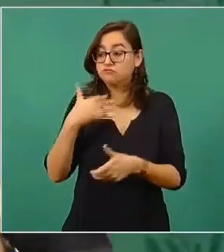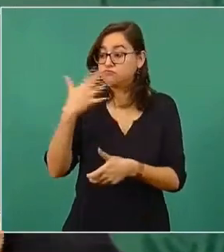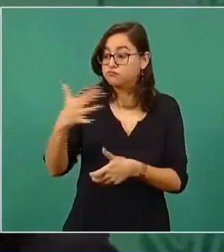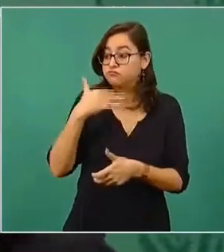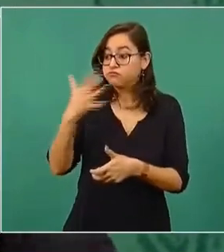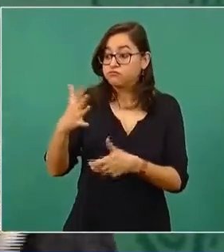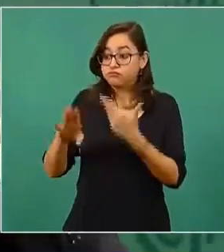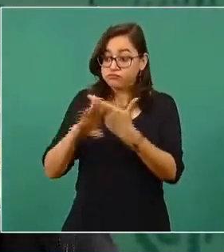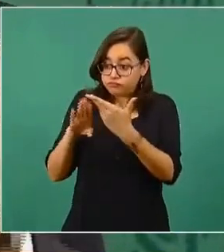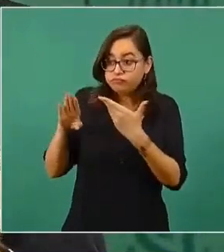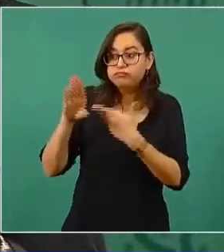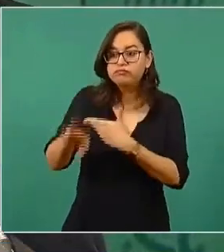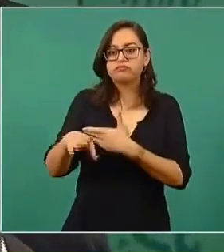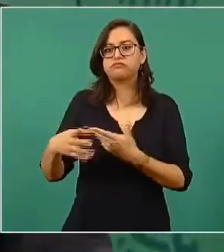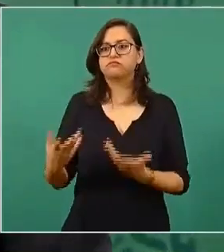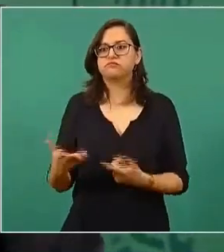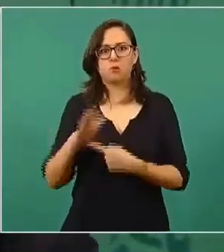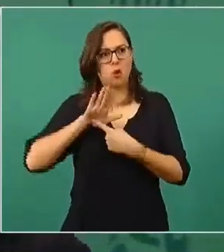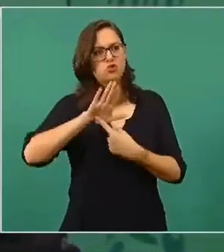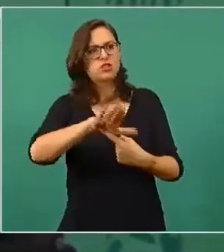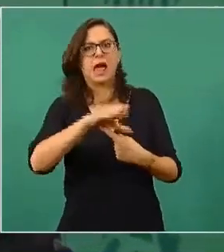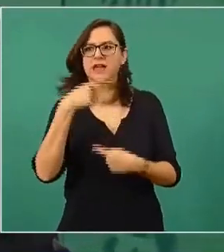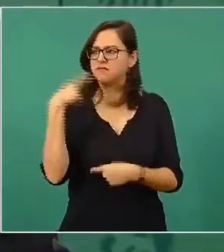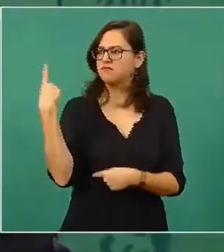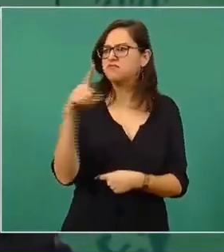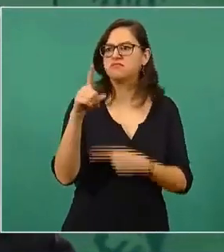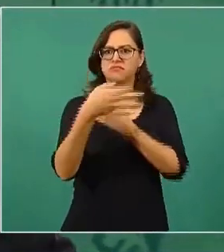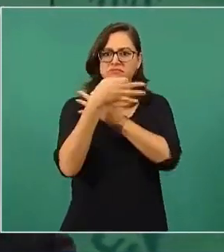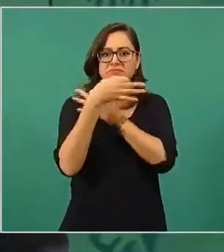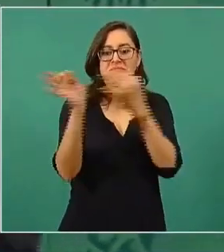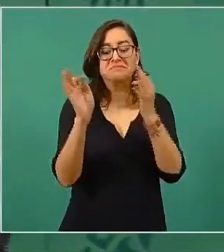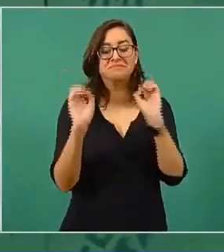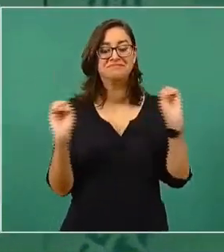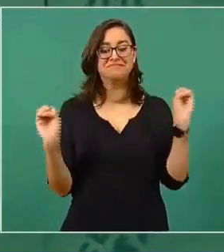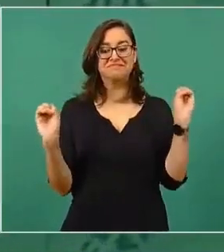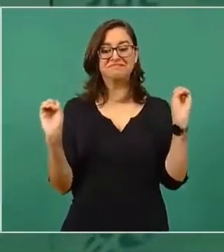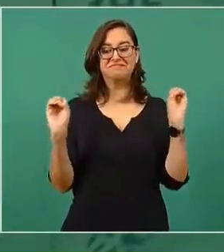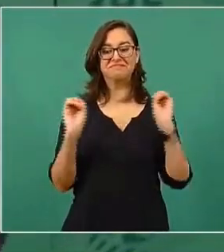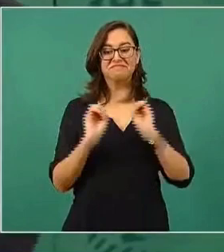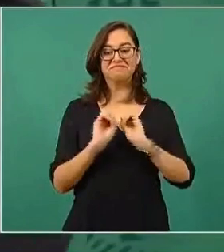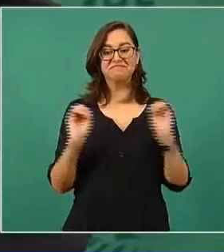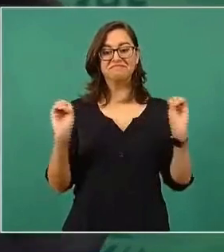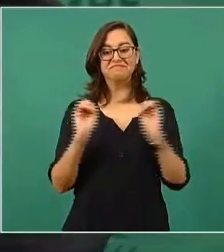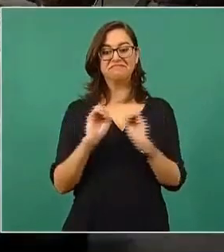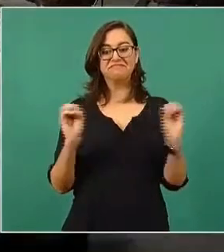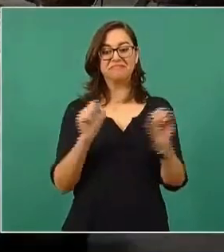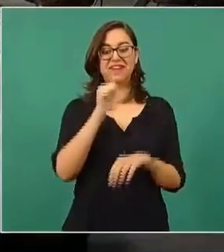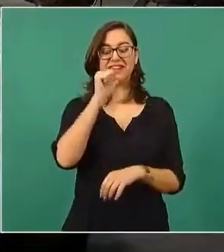combatir la corrupción, para denunciar la corrupción y denunciar